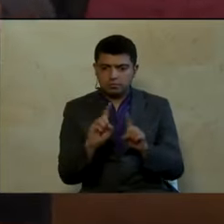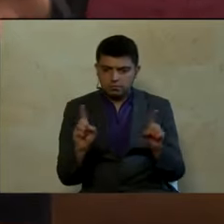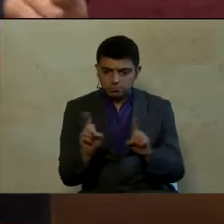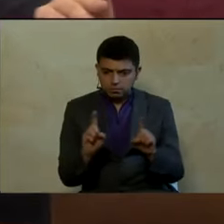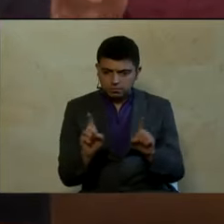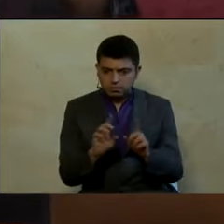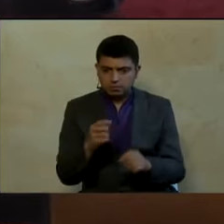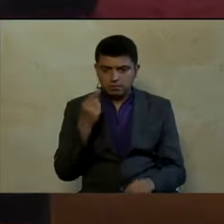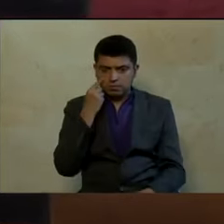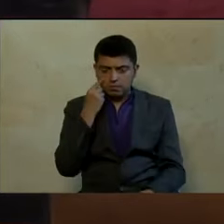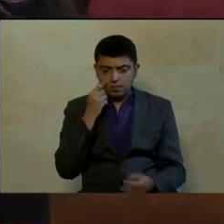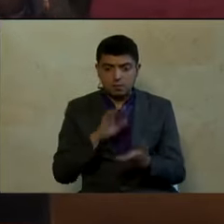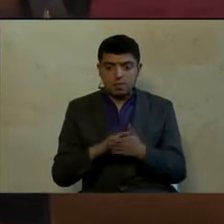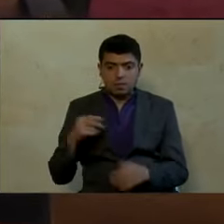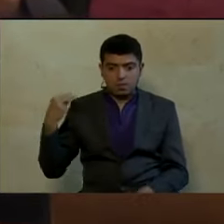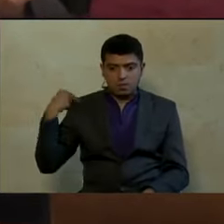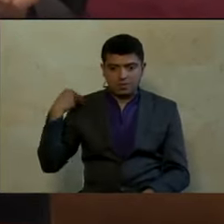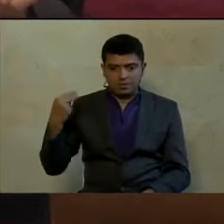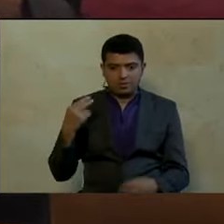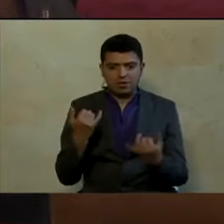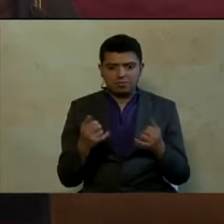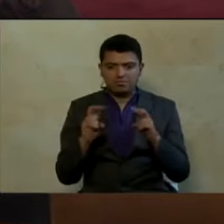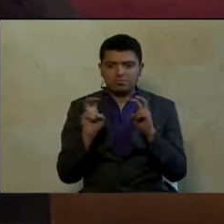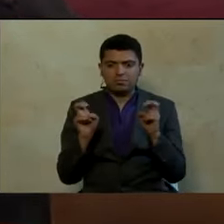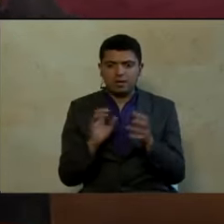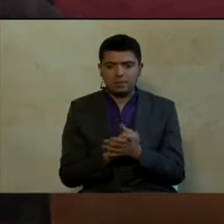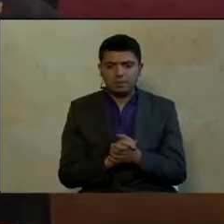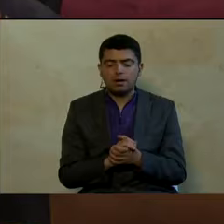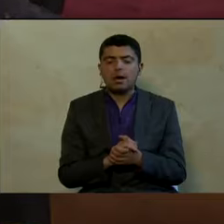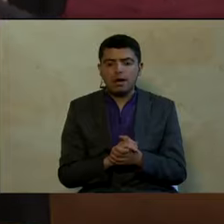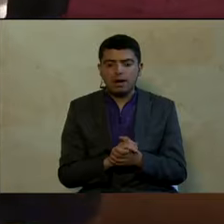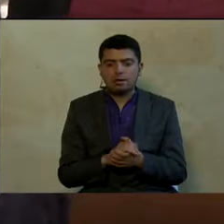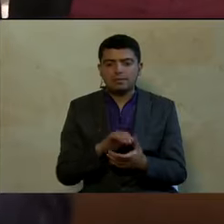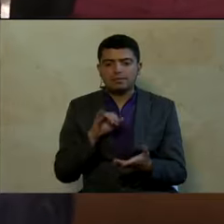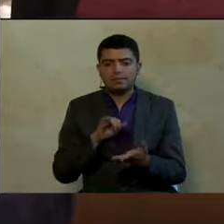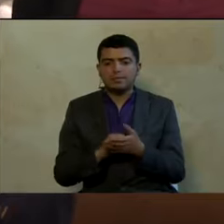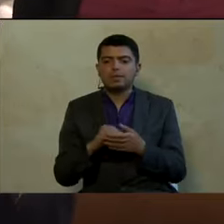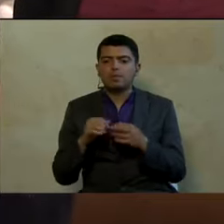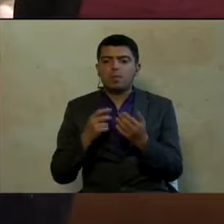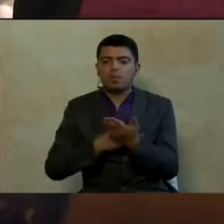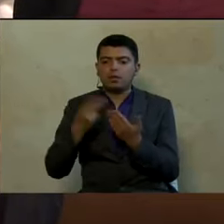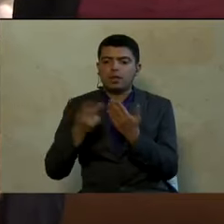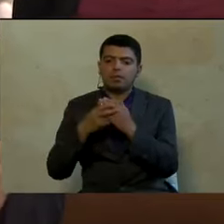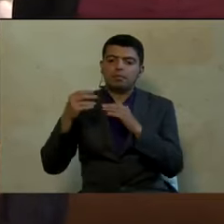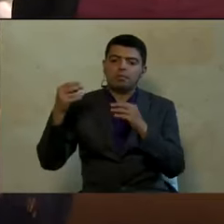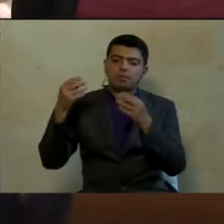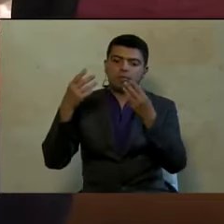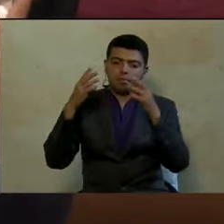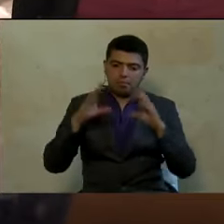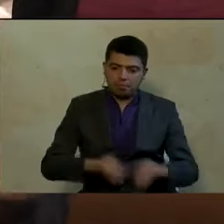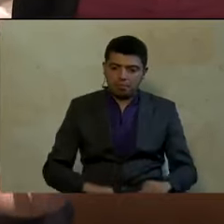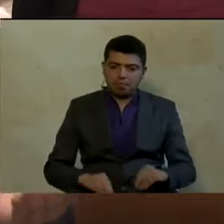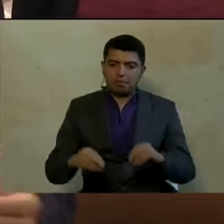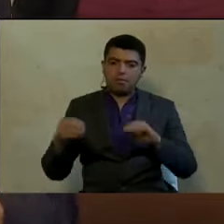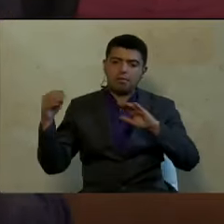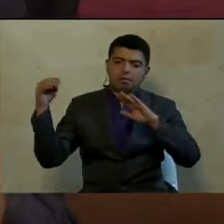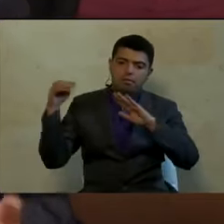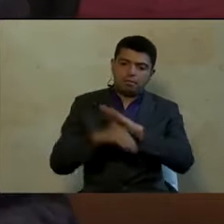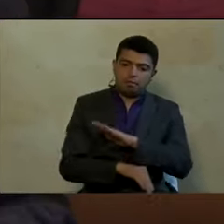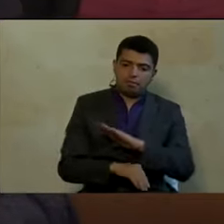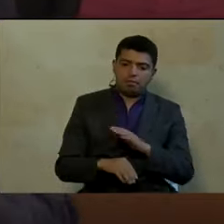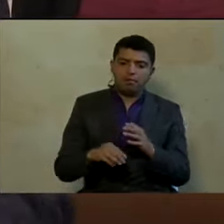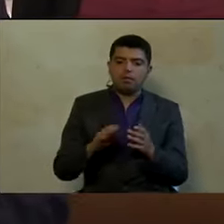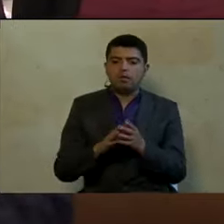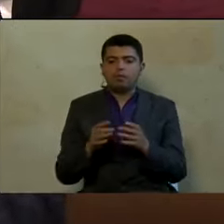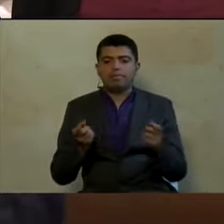historia de esta de este tema se han caído los proyectos de ley porque regulan las profesiones y no han